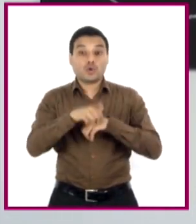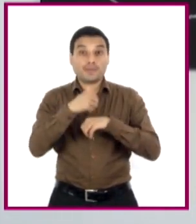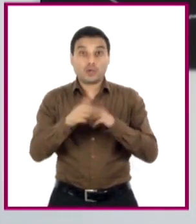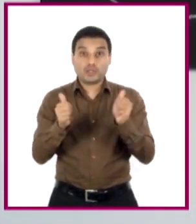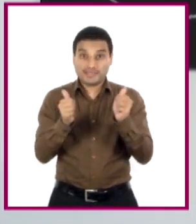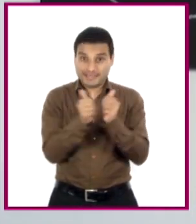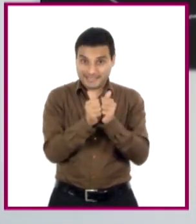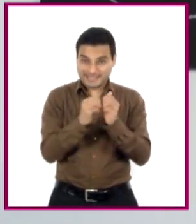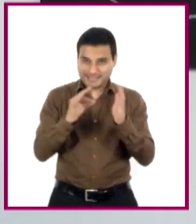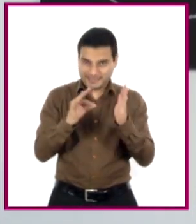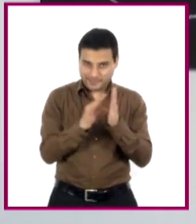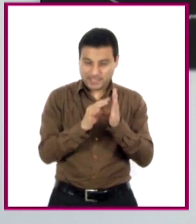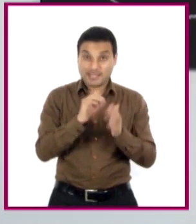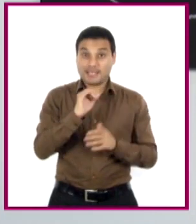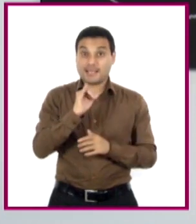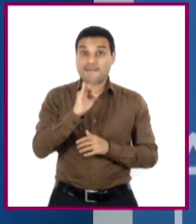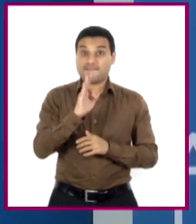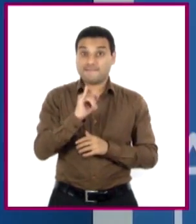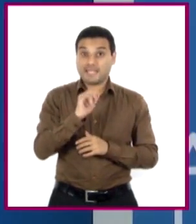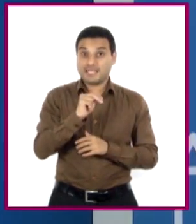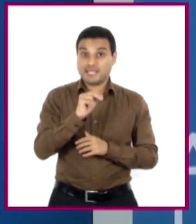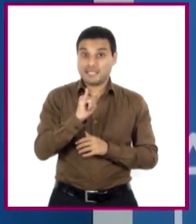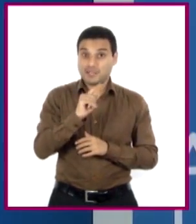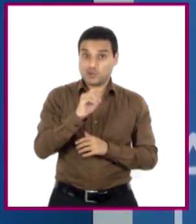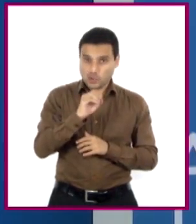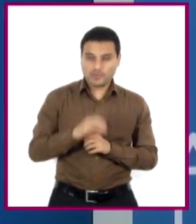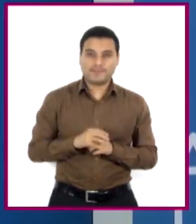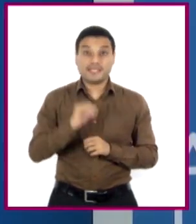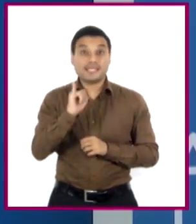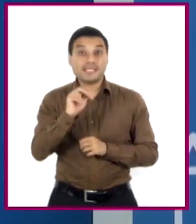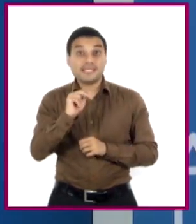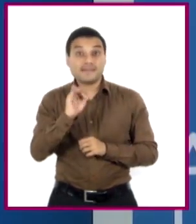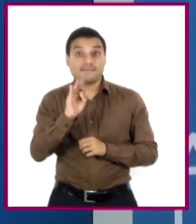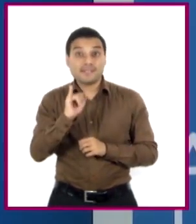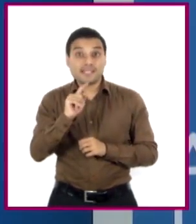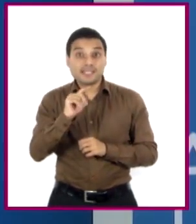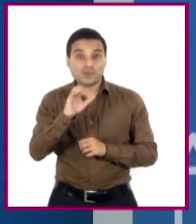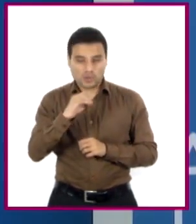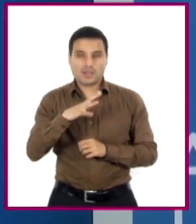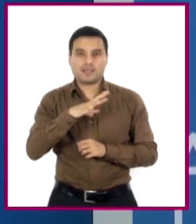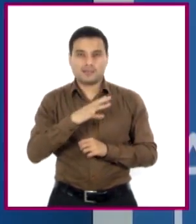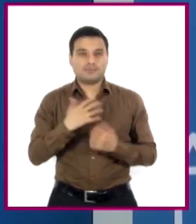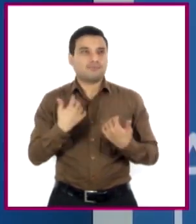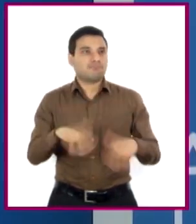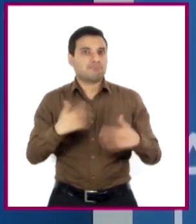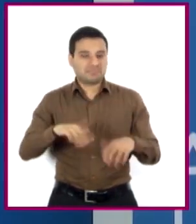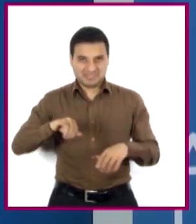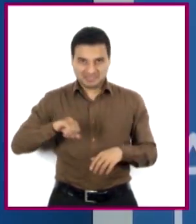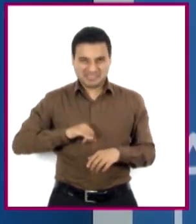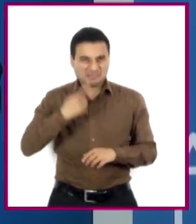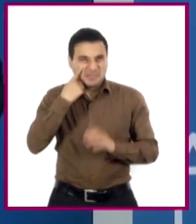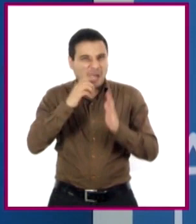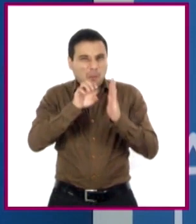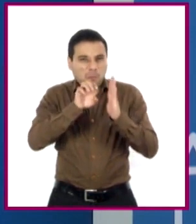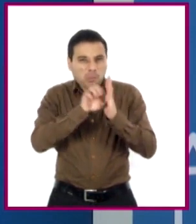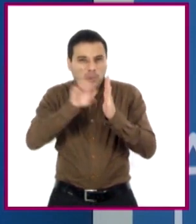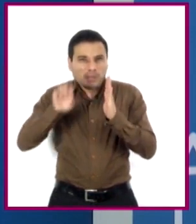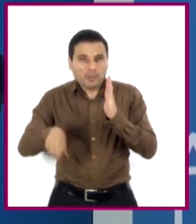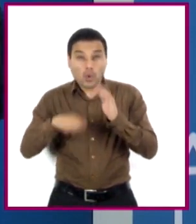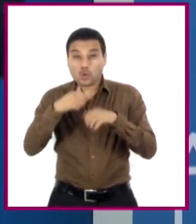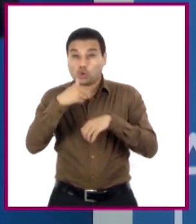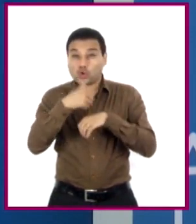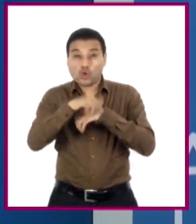los decimales infinitos. ¡Wow! ¡Qué interesante! Imaginen que un número decimal no tenga